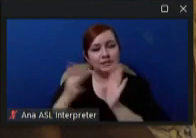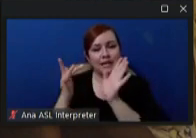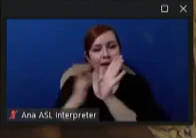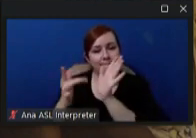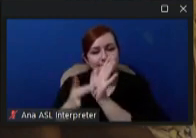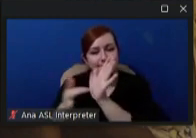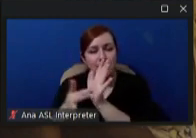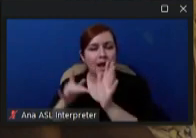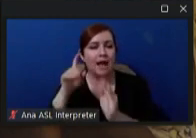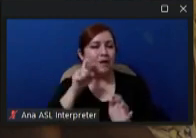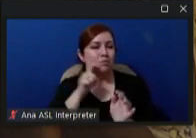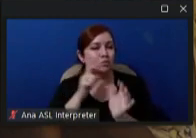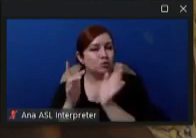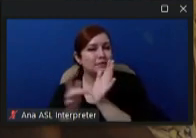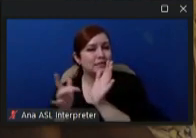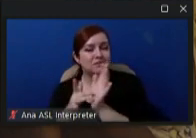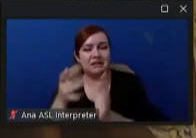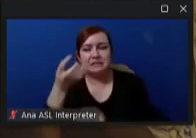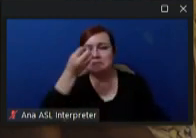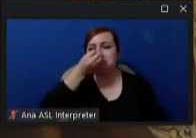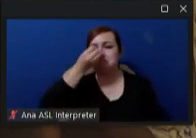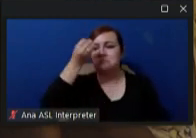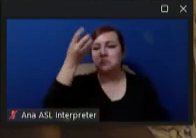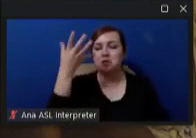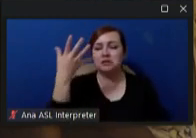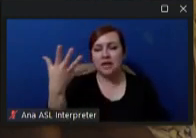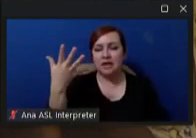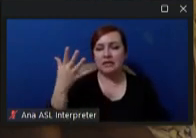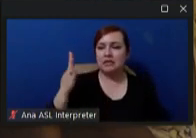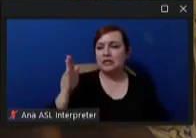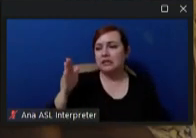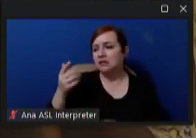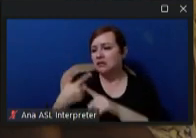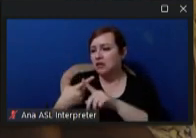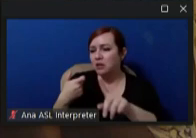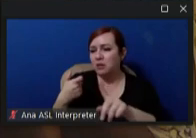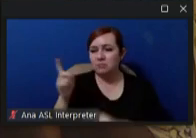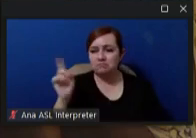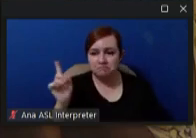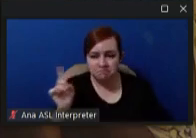sexual, sin importar la ubicación geográfica,